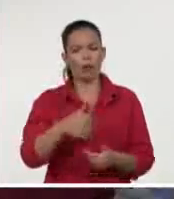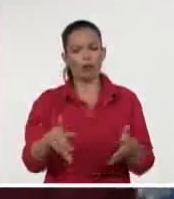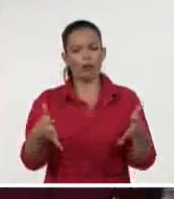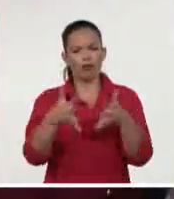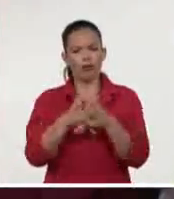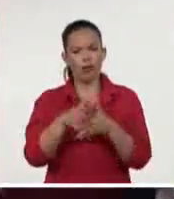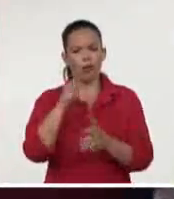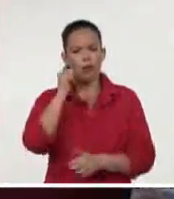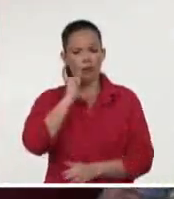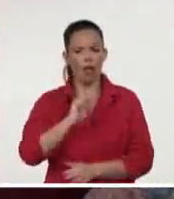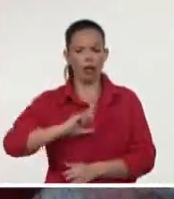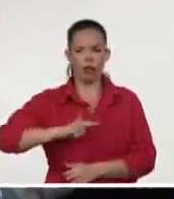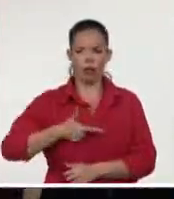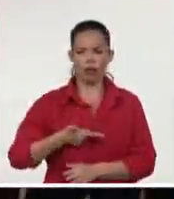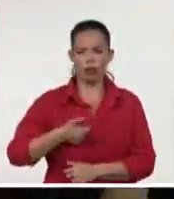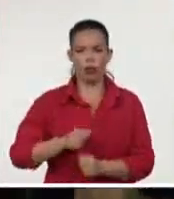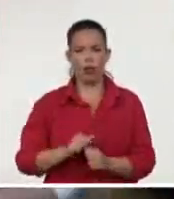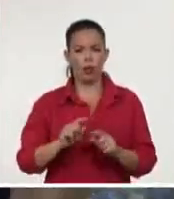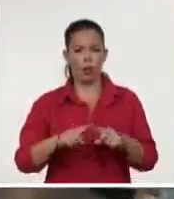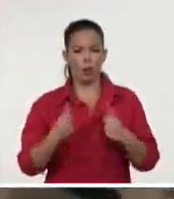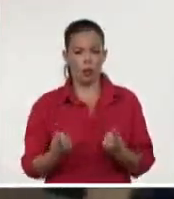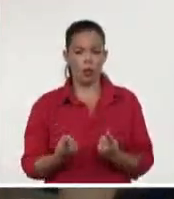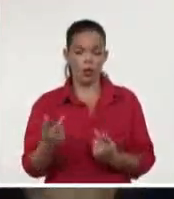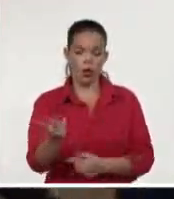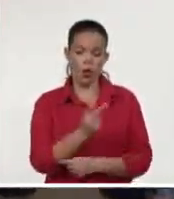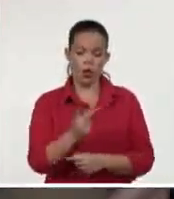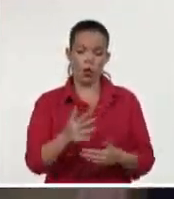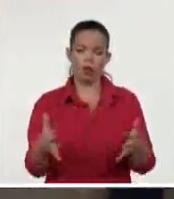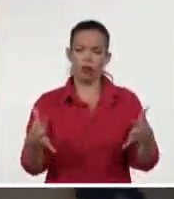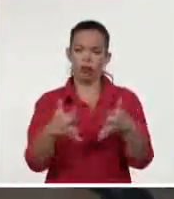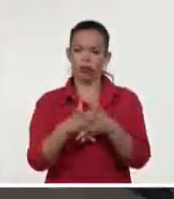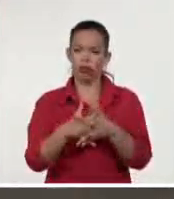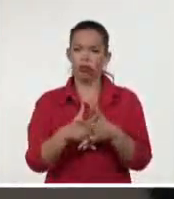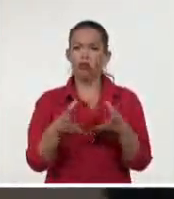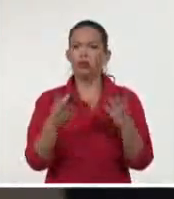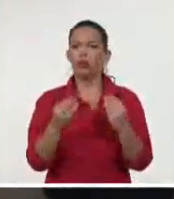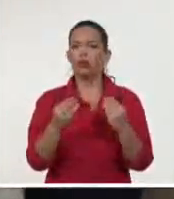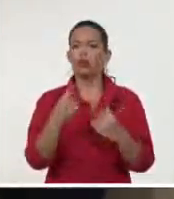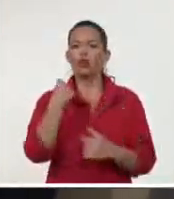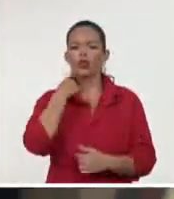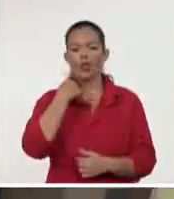ambas naciones, en la que sus pueblos están unidos desde hace más de un siglo por su historia.